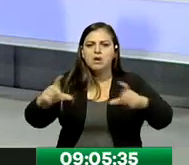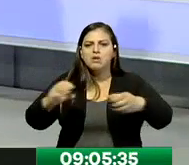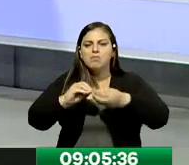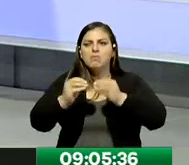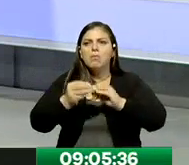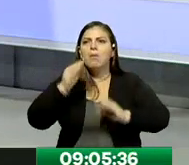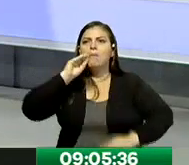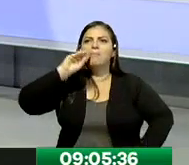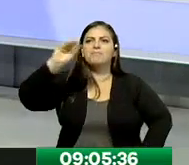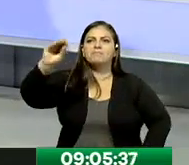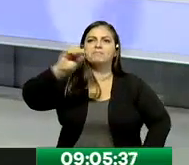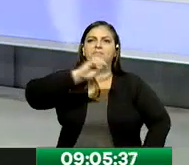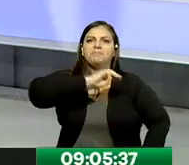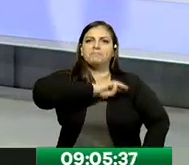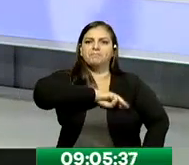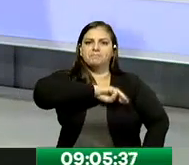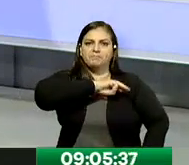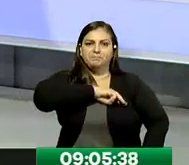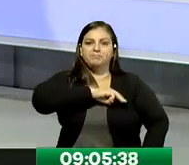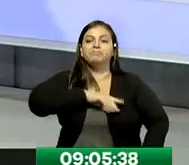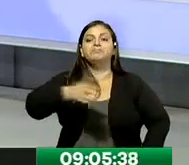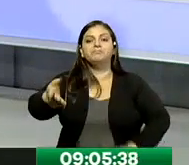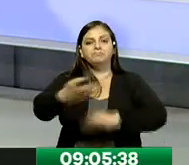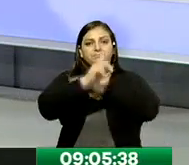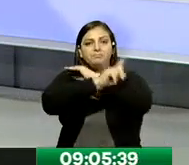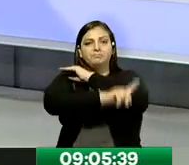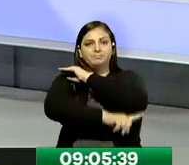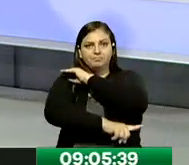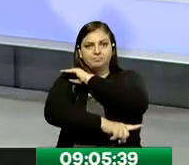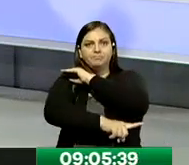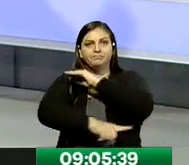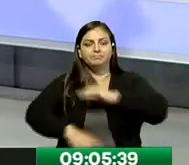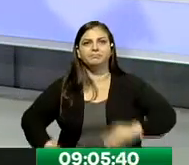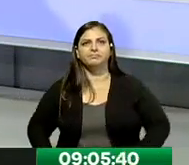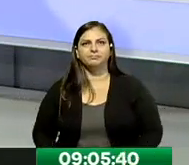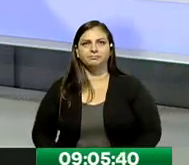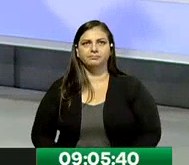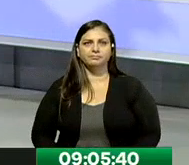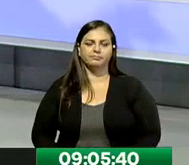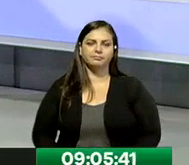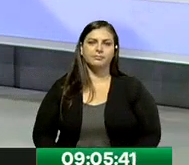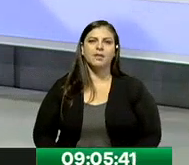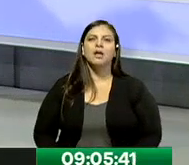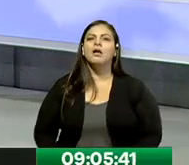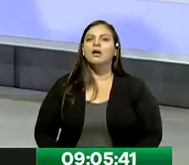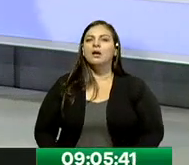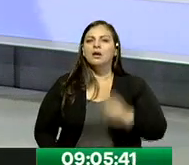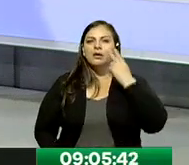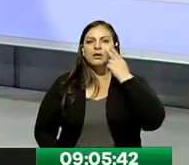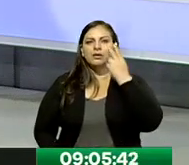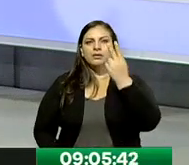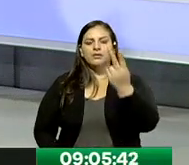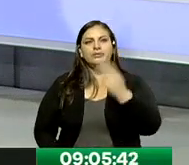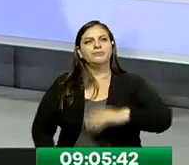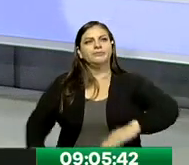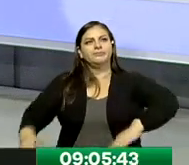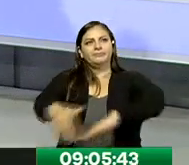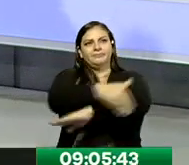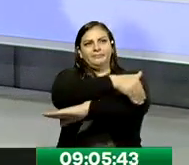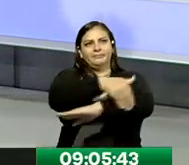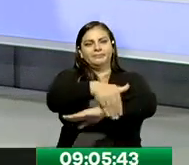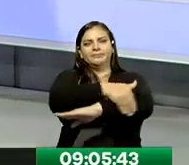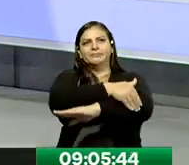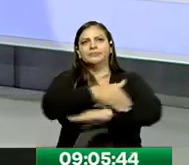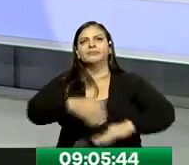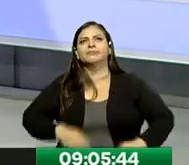Eso es, y la basura se recoge en todas partes. Ahora, por las calles adyacentes o las transversales, las calles pequeñas, ahí hay otro problema que ya